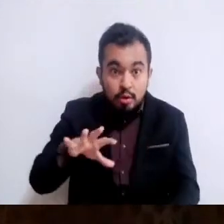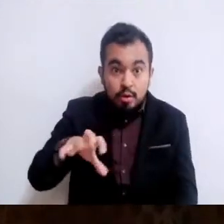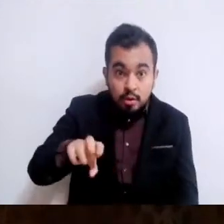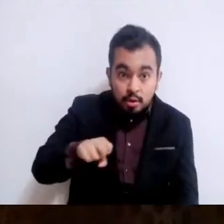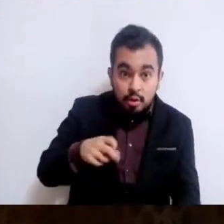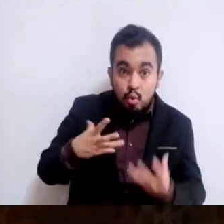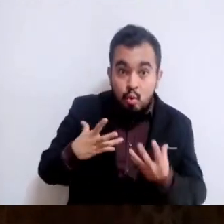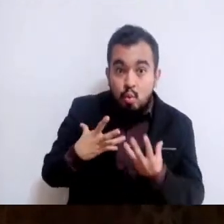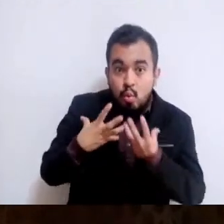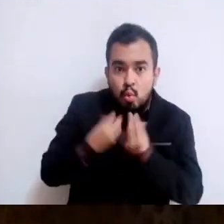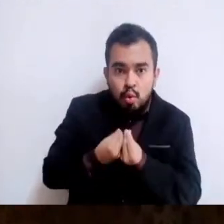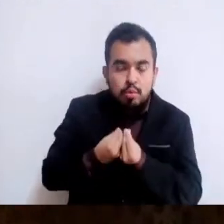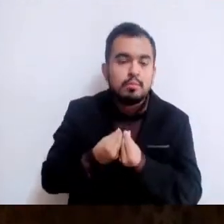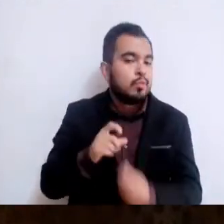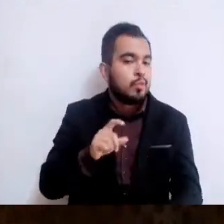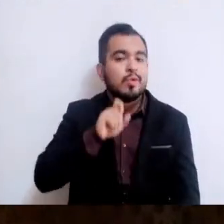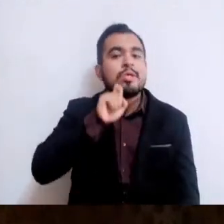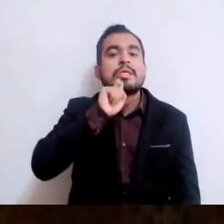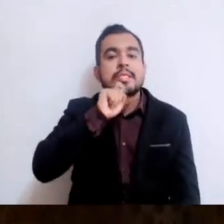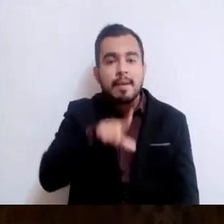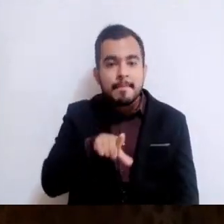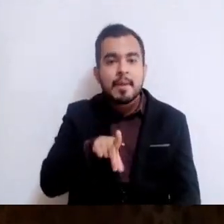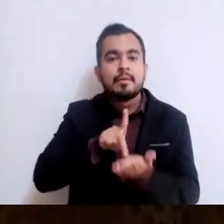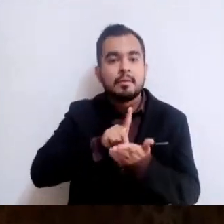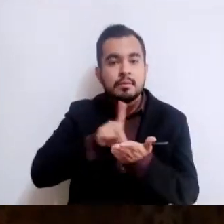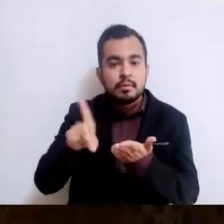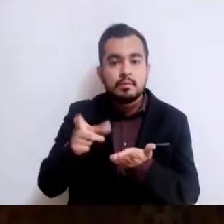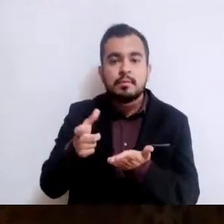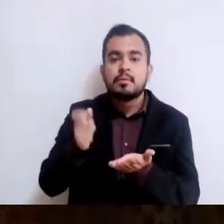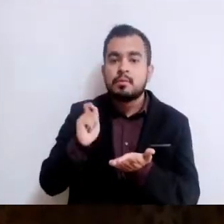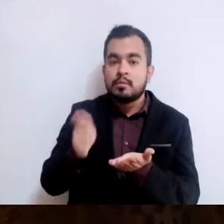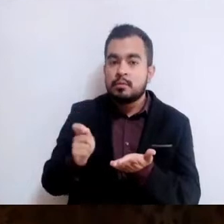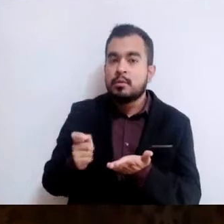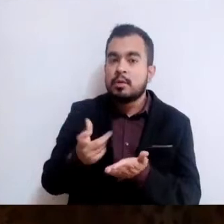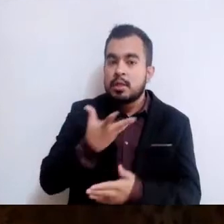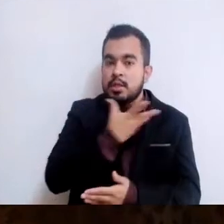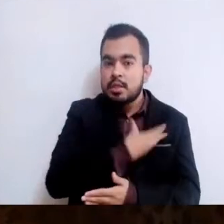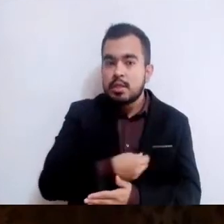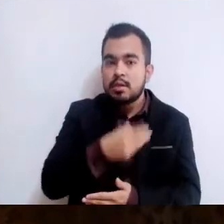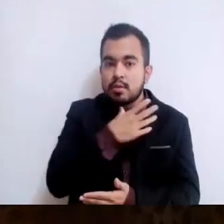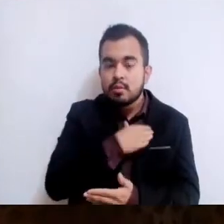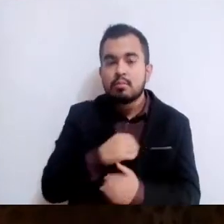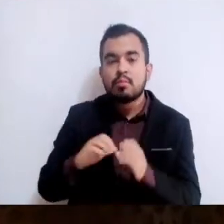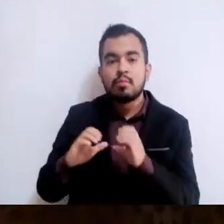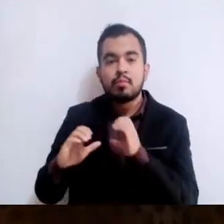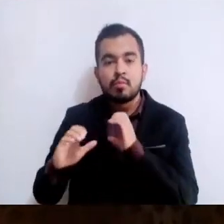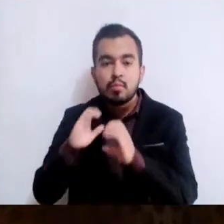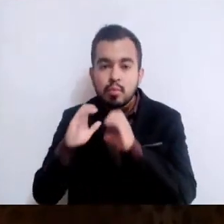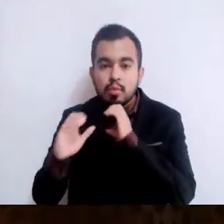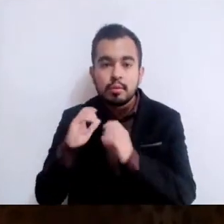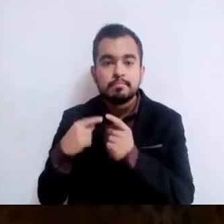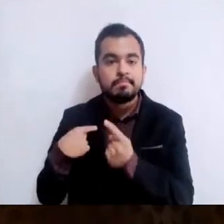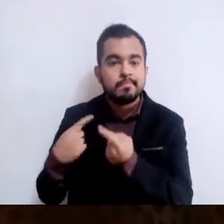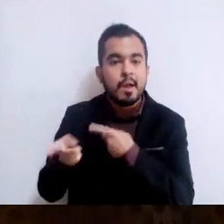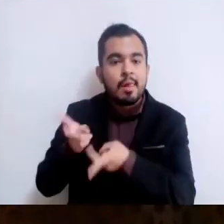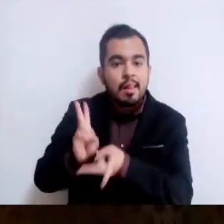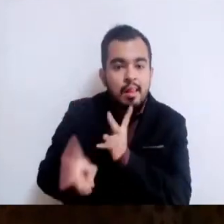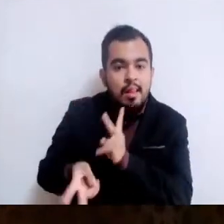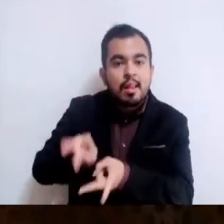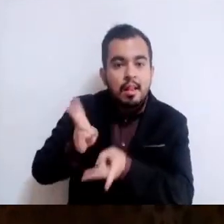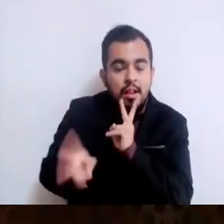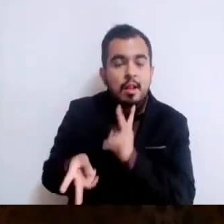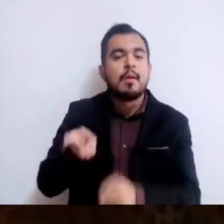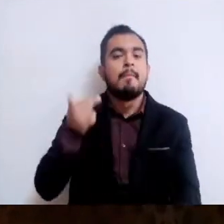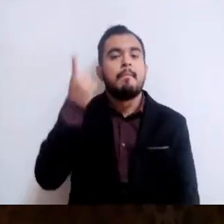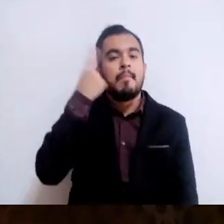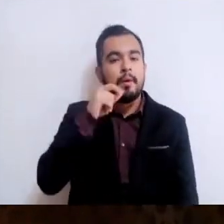manera contemplar el derecho a mantener comunicación con los hijos. Esto con el objeto de seguir cultivando los